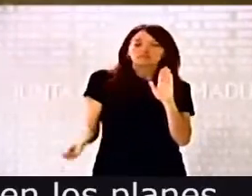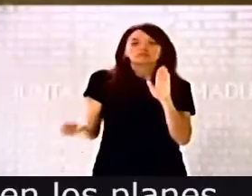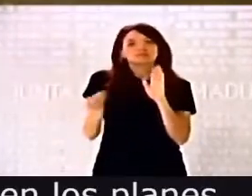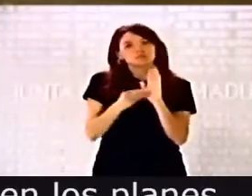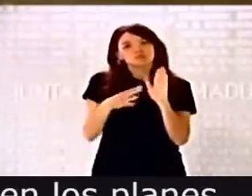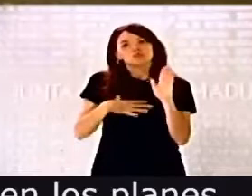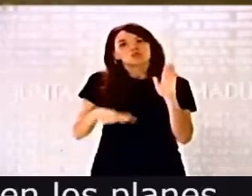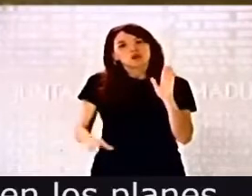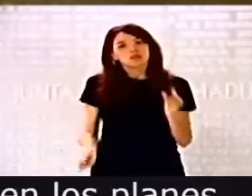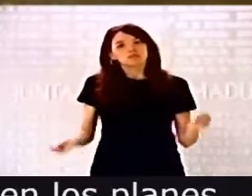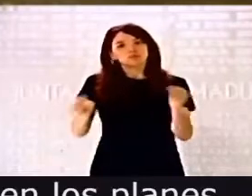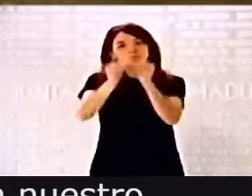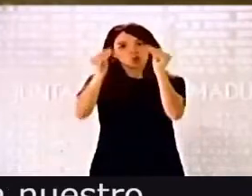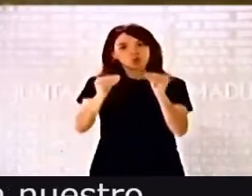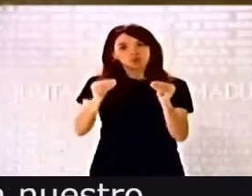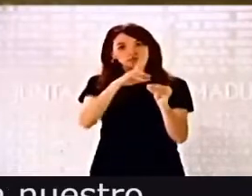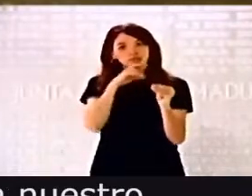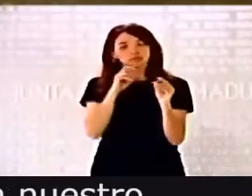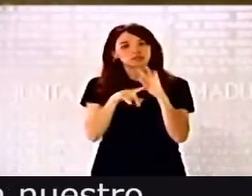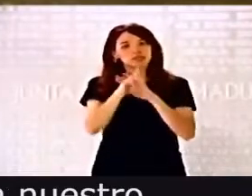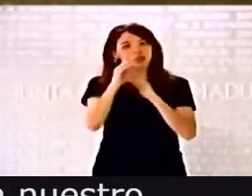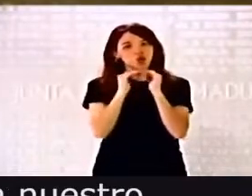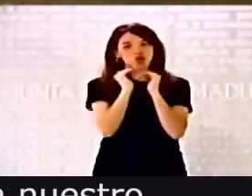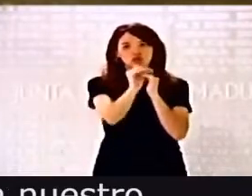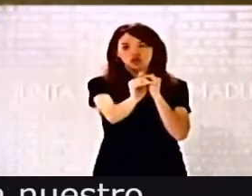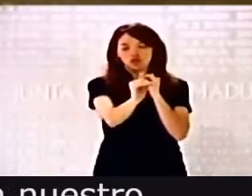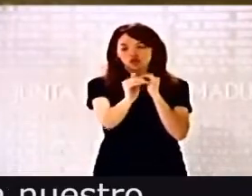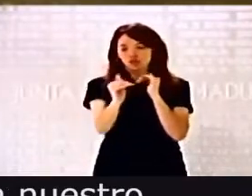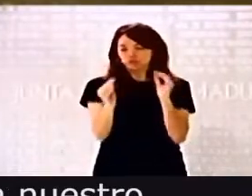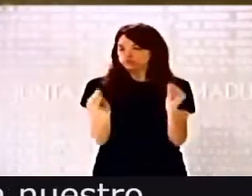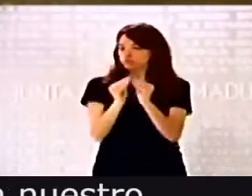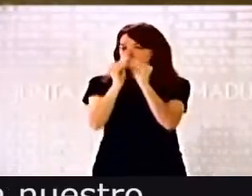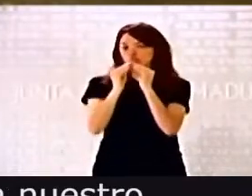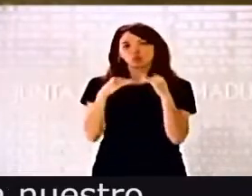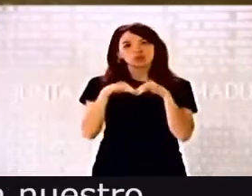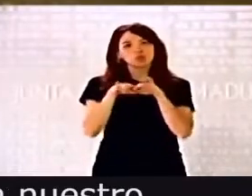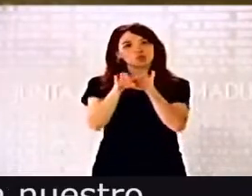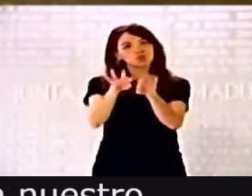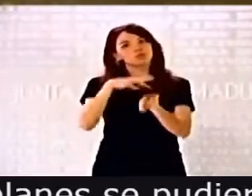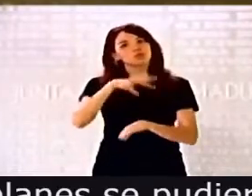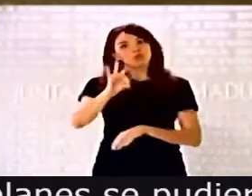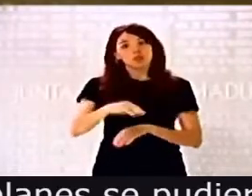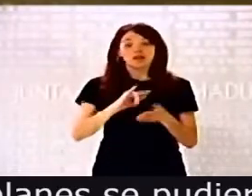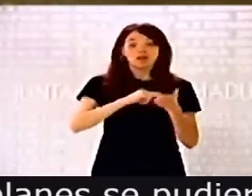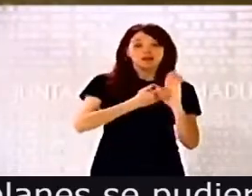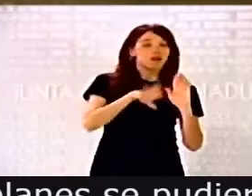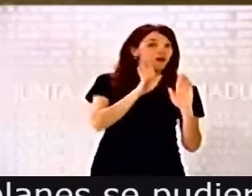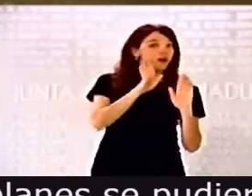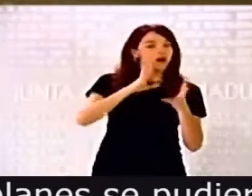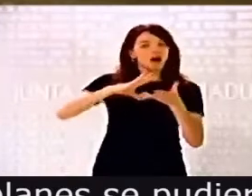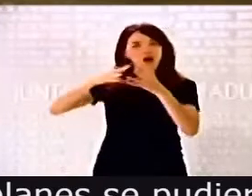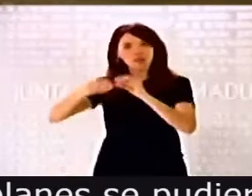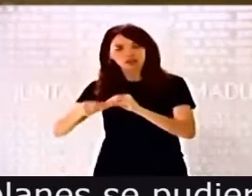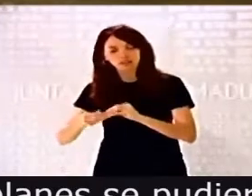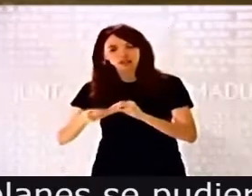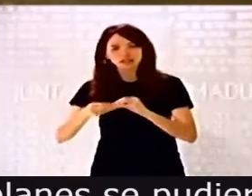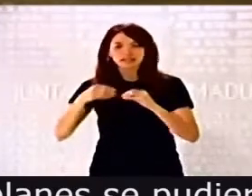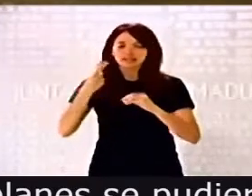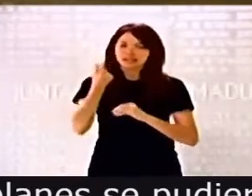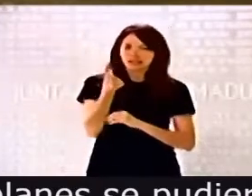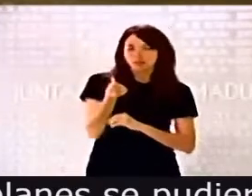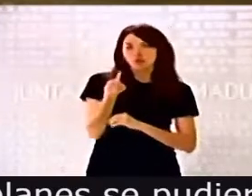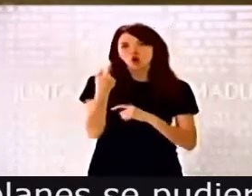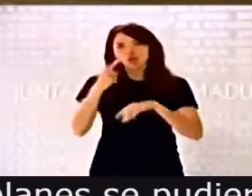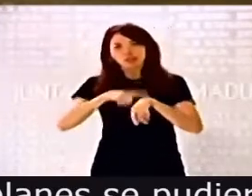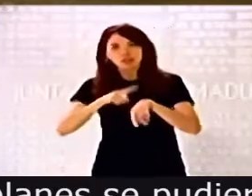sostenible y que obligaba a que esos planes se pudieran adaptar y conllevaban mucho tiempo y dinero. De